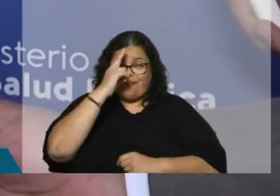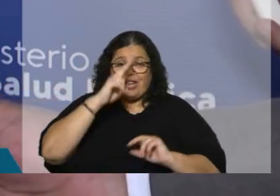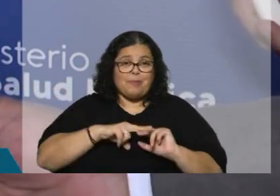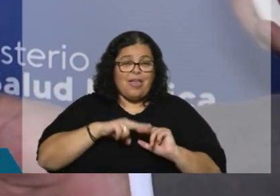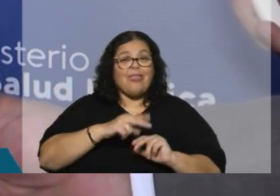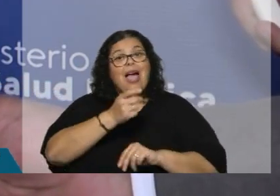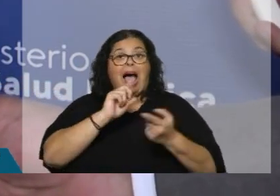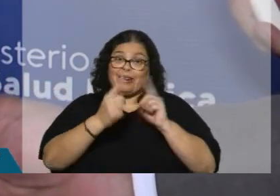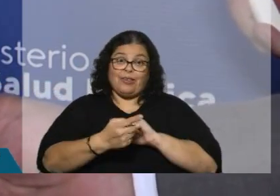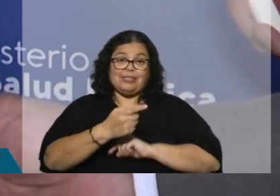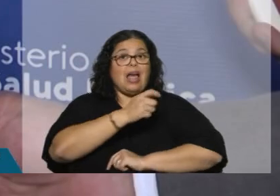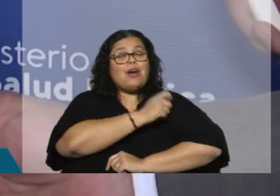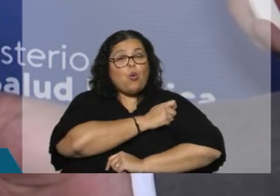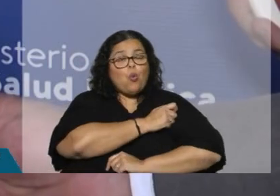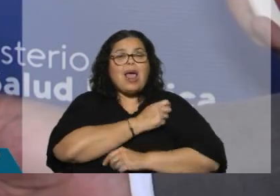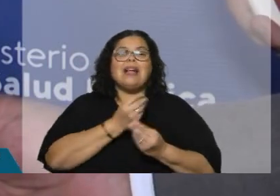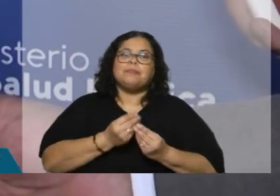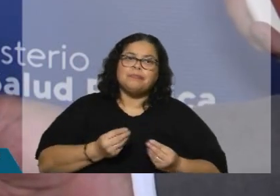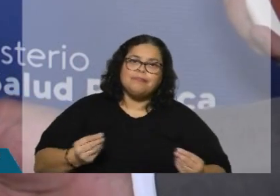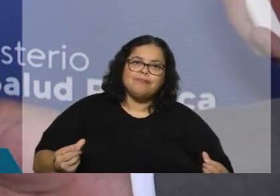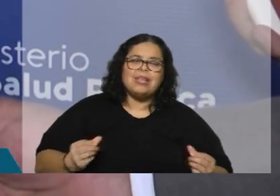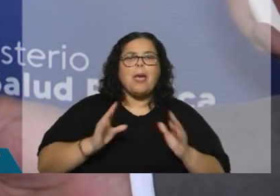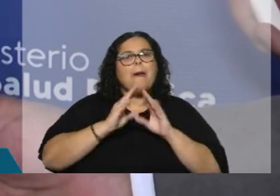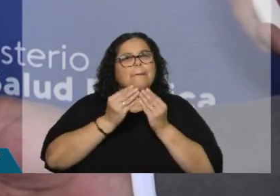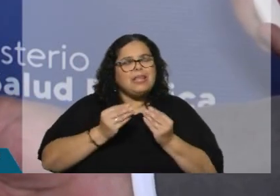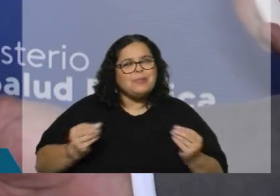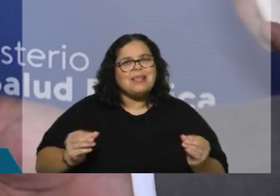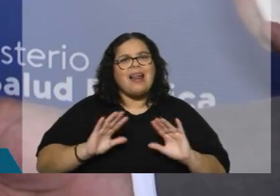gripe lo que hace es mitigar o minimizar la